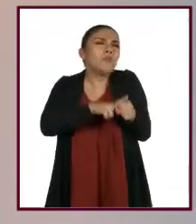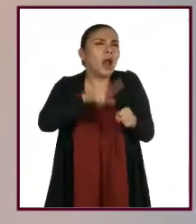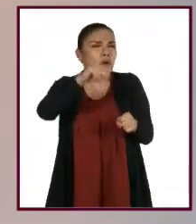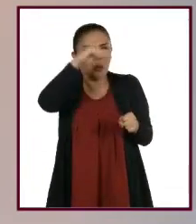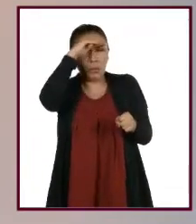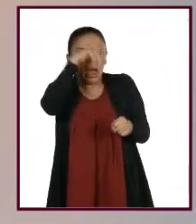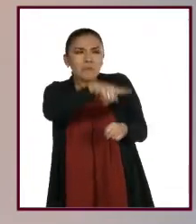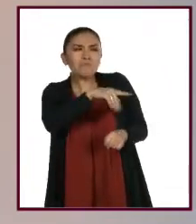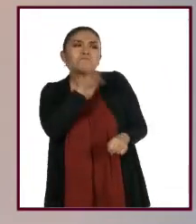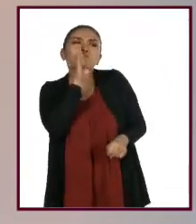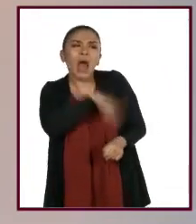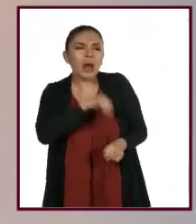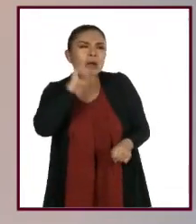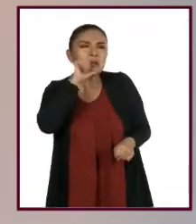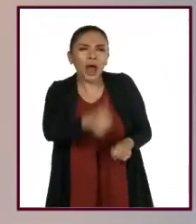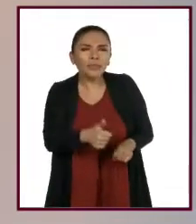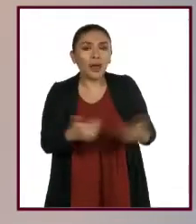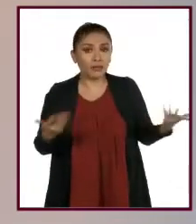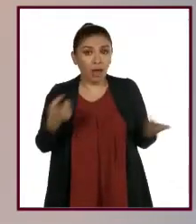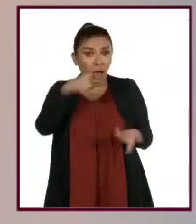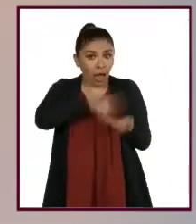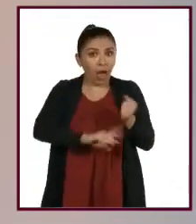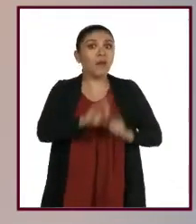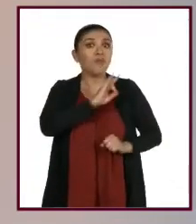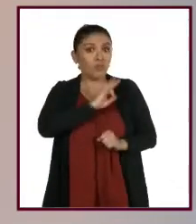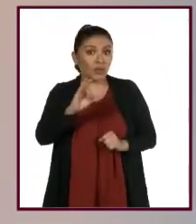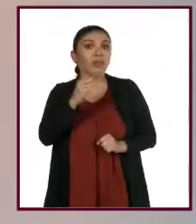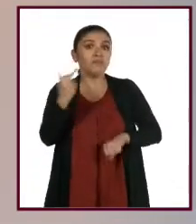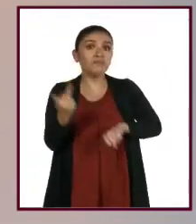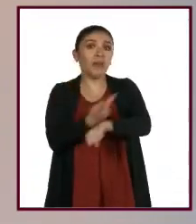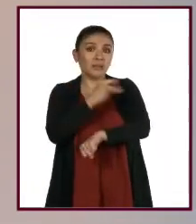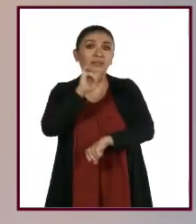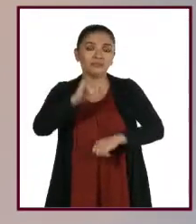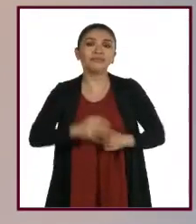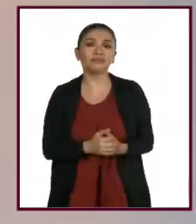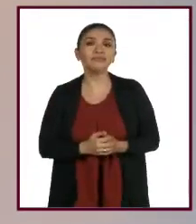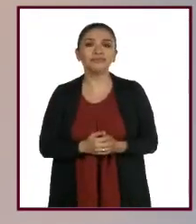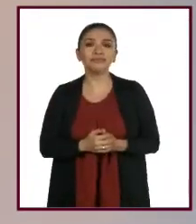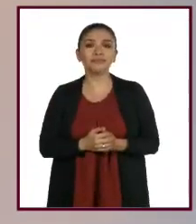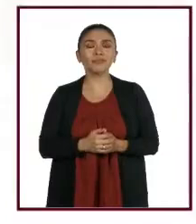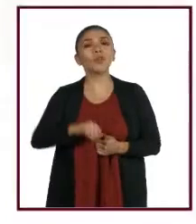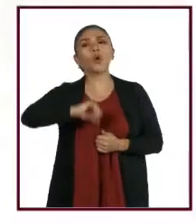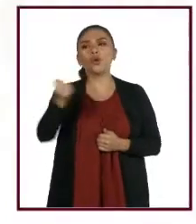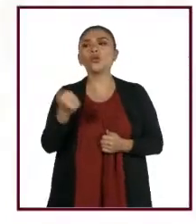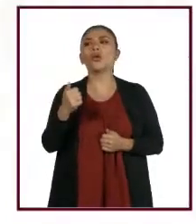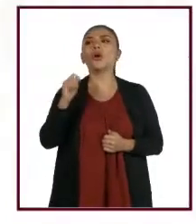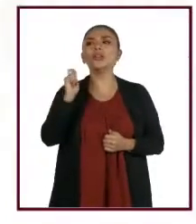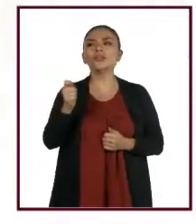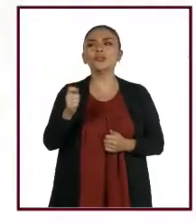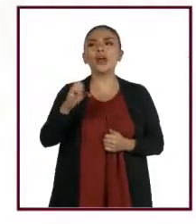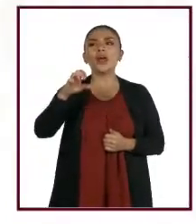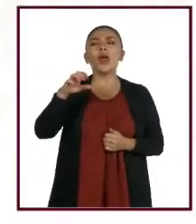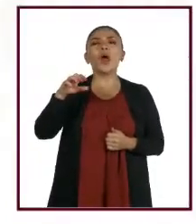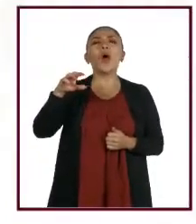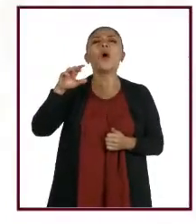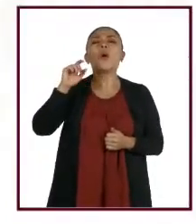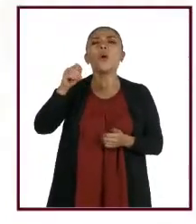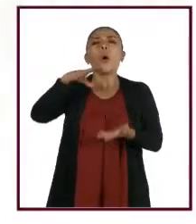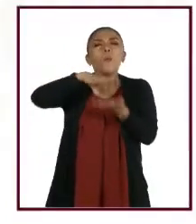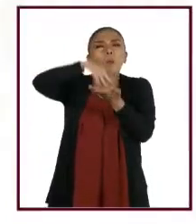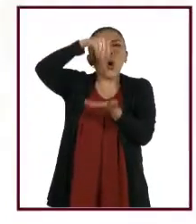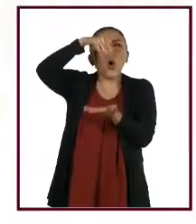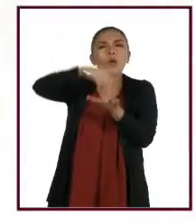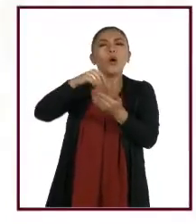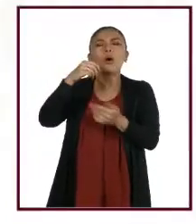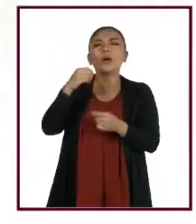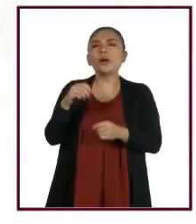preguntaría o se idearía la forma de hacerlo, pues ocurre esta situación. También está la espolvoreada, es decir, que se rocía un